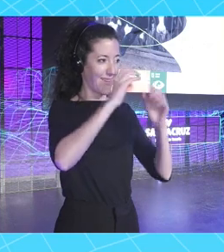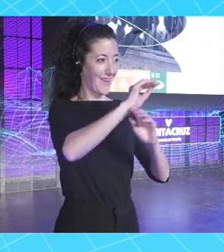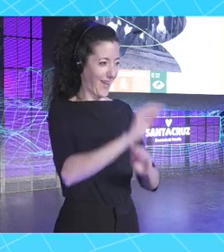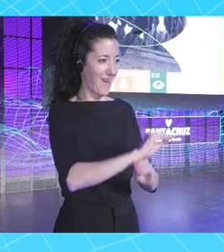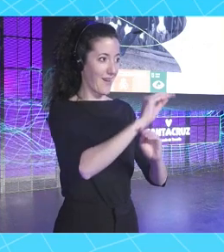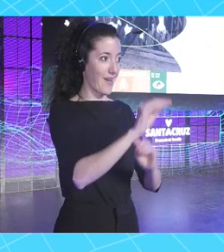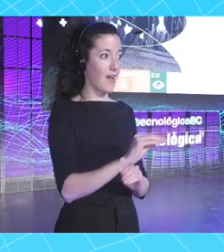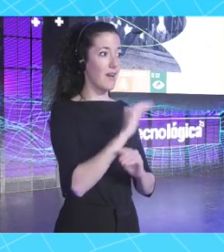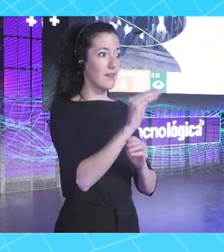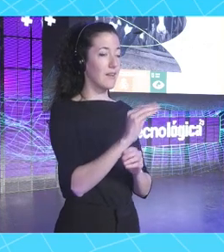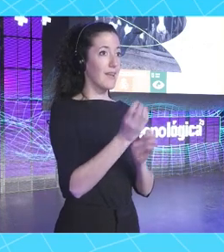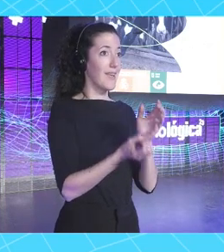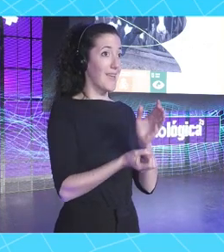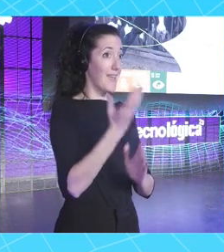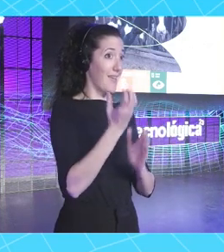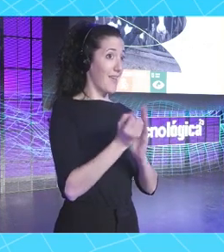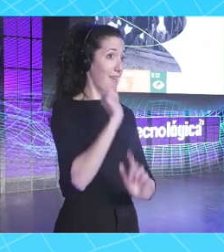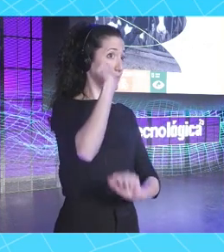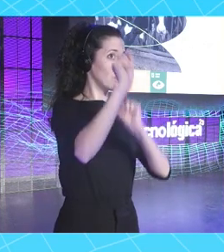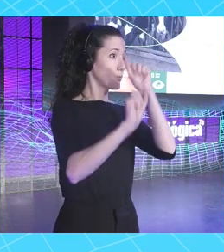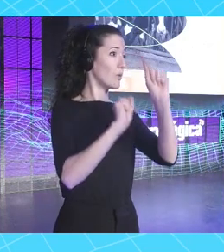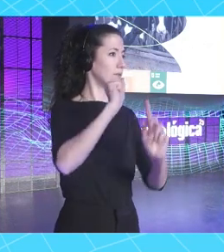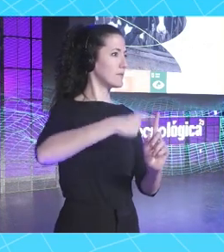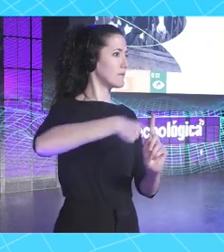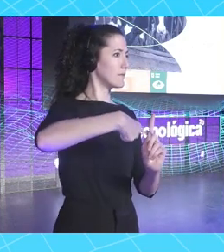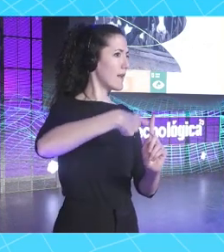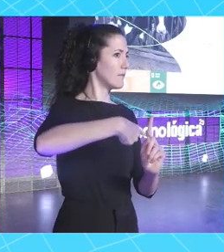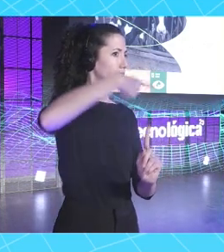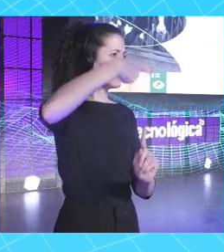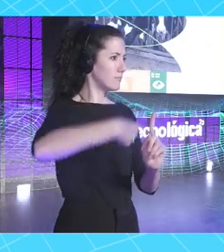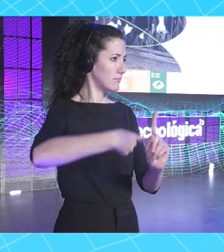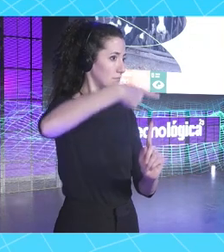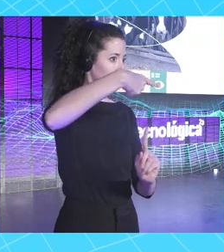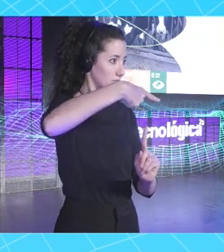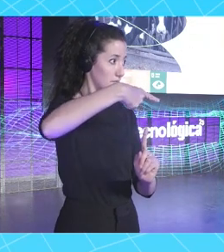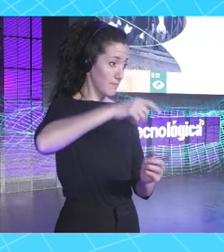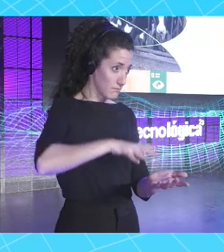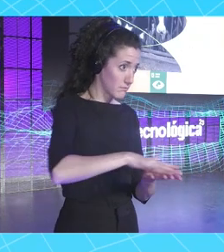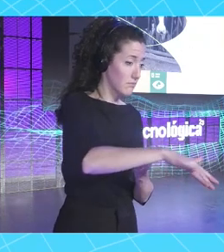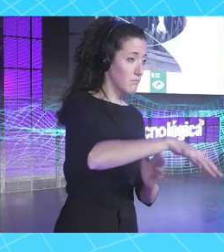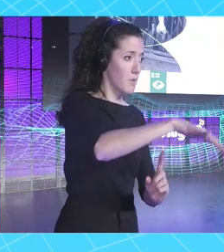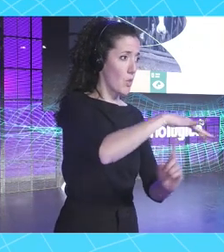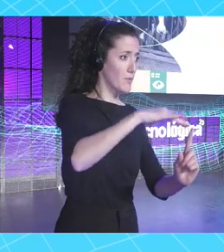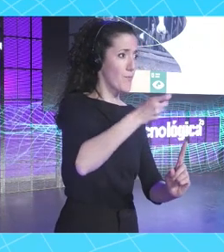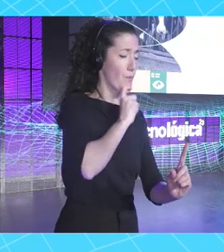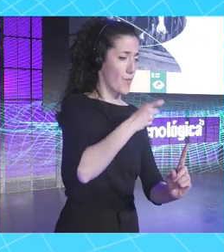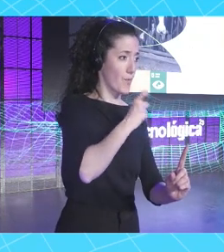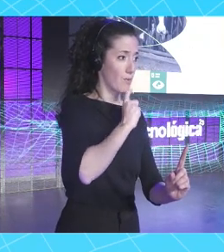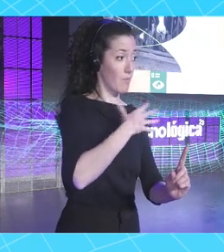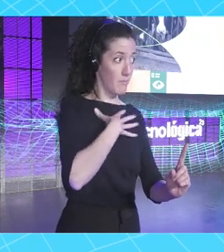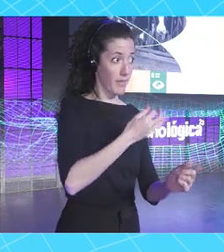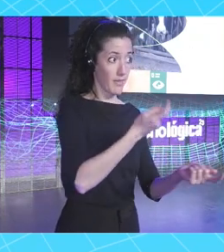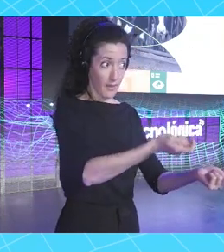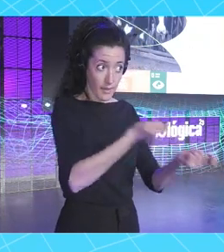en qué forma realmente estaba impactando en el medio ambiente y De qué manera podía mitigarse con